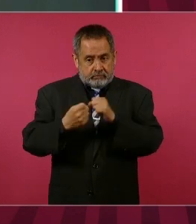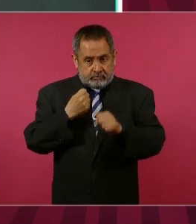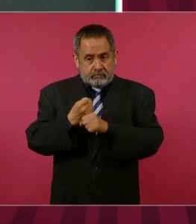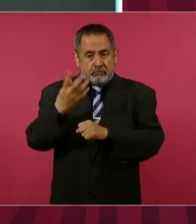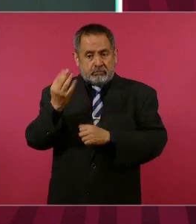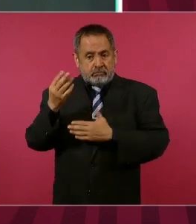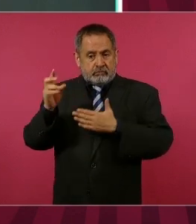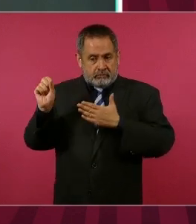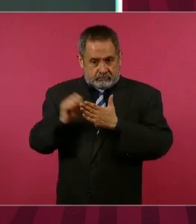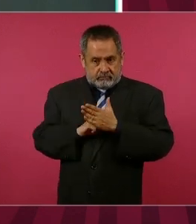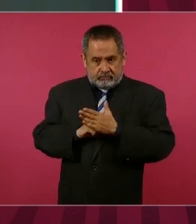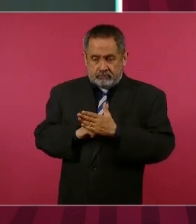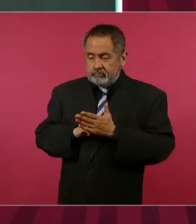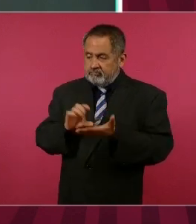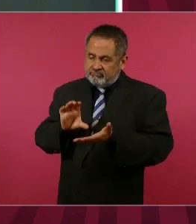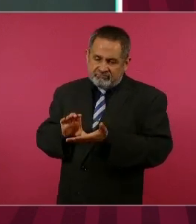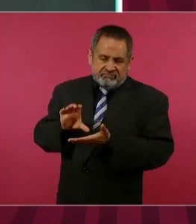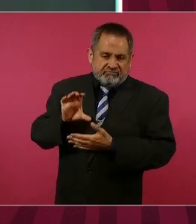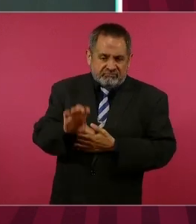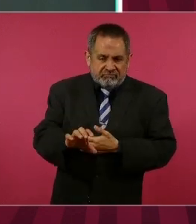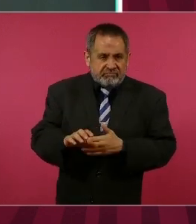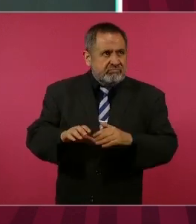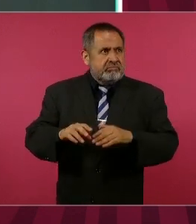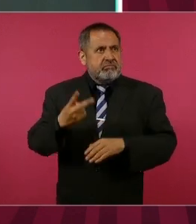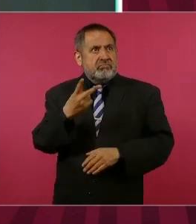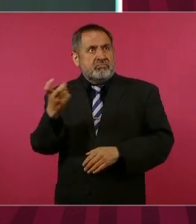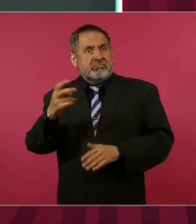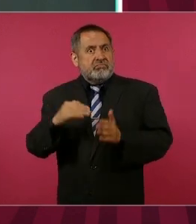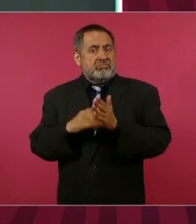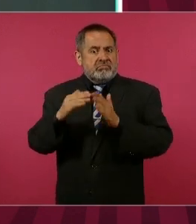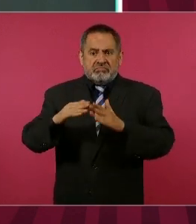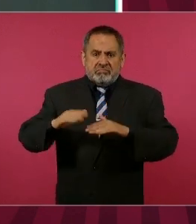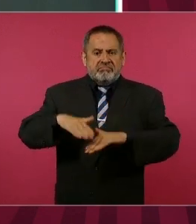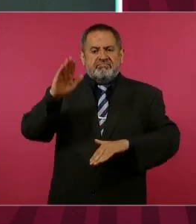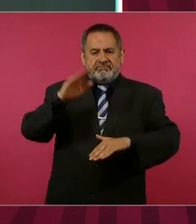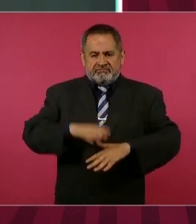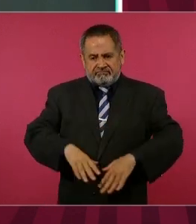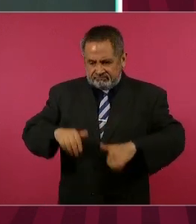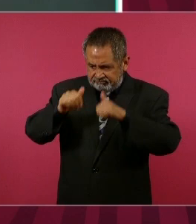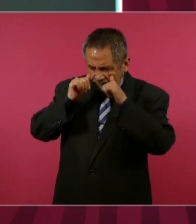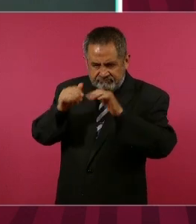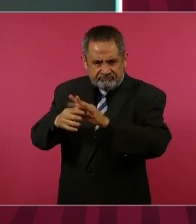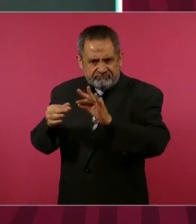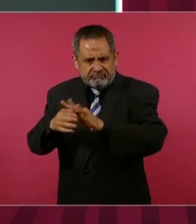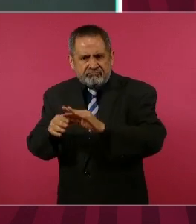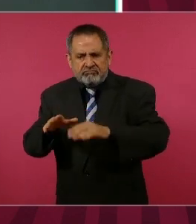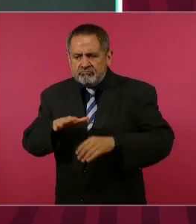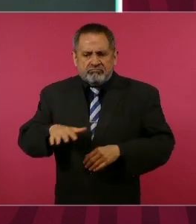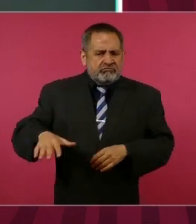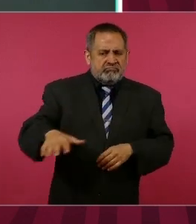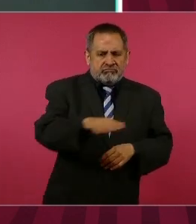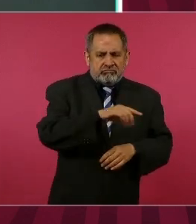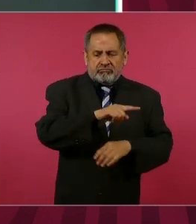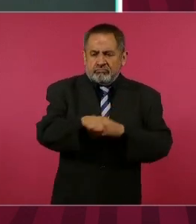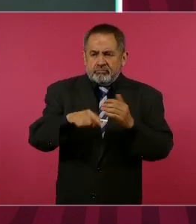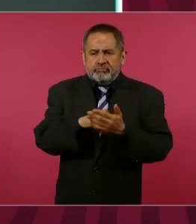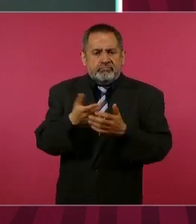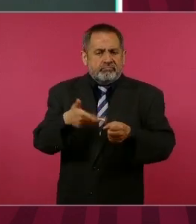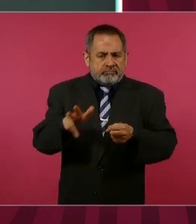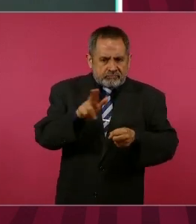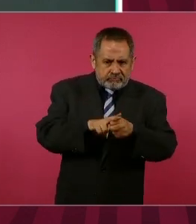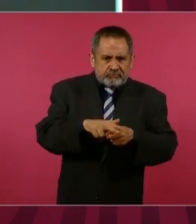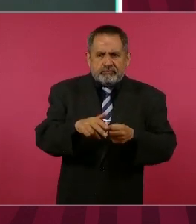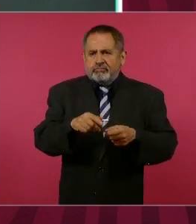una inversión mayor a los 200 millones, se ha atendido la mitad de los centros de salud